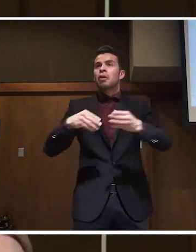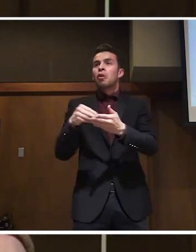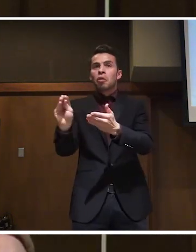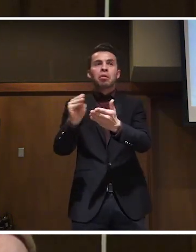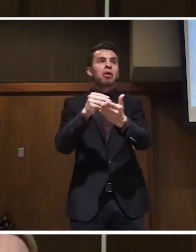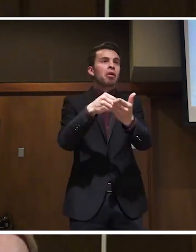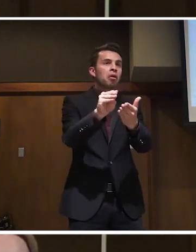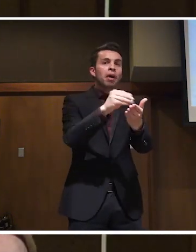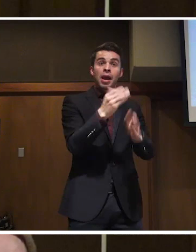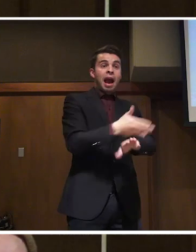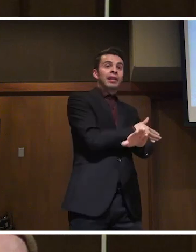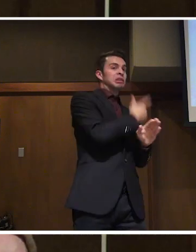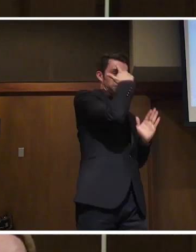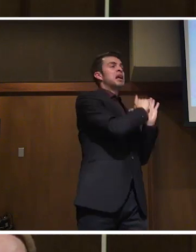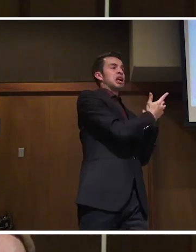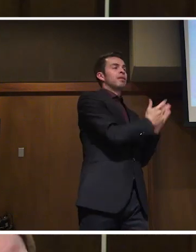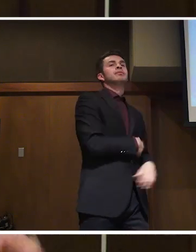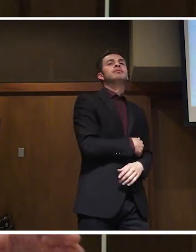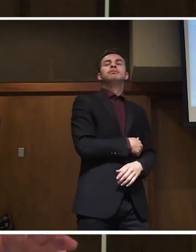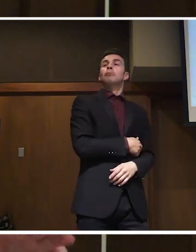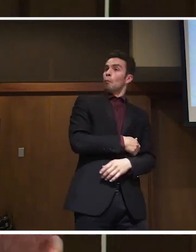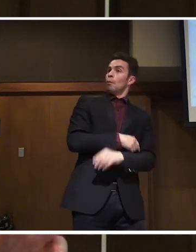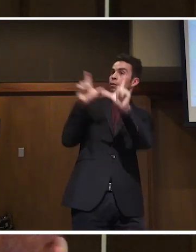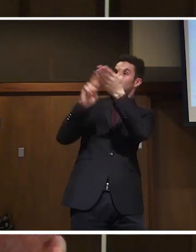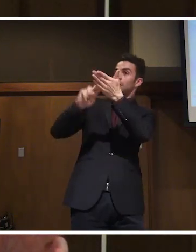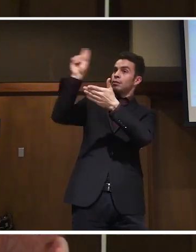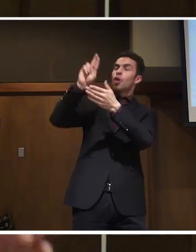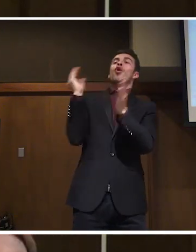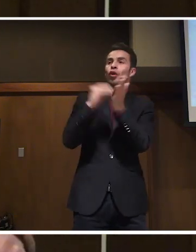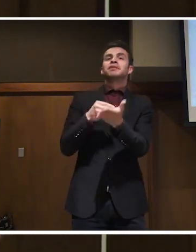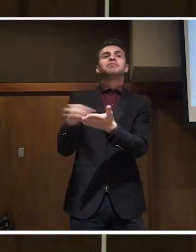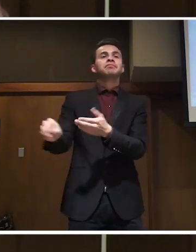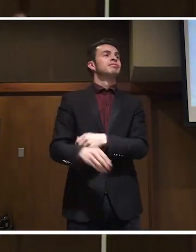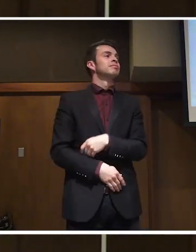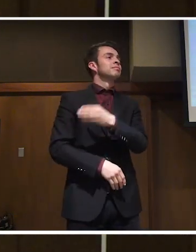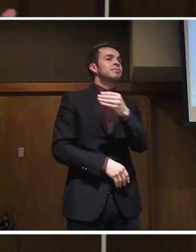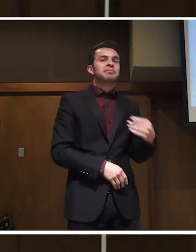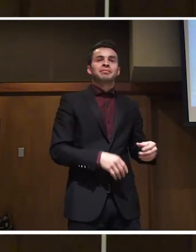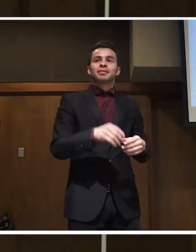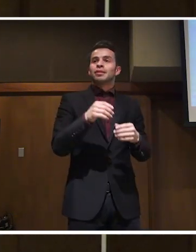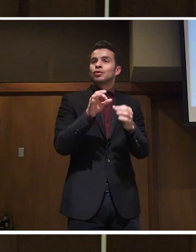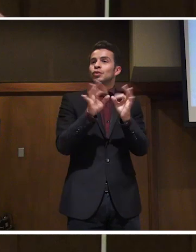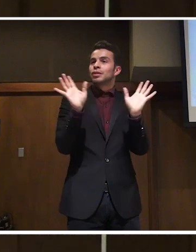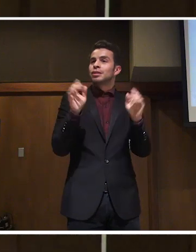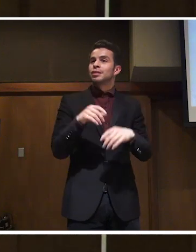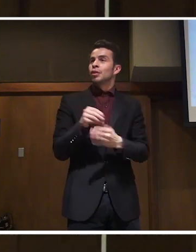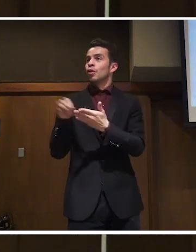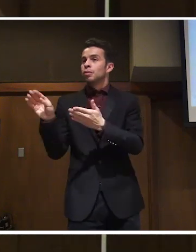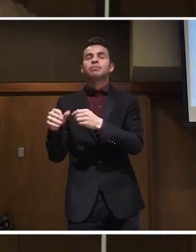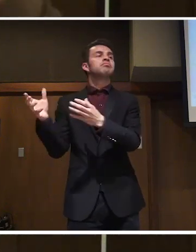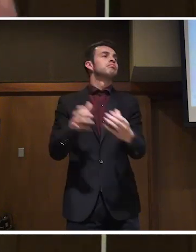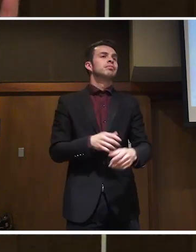con una colección de arte. Entonces, desde ese momento la biblioteca Luis Ángel Arango, sin saber cómo ni cuándo, sin que nadie lo pensara, terminó siendo también una